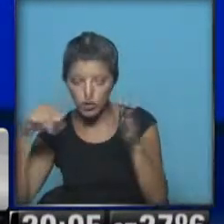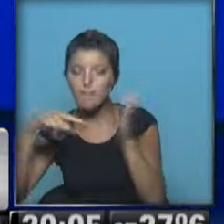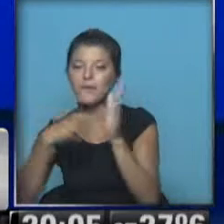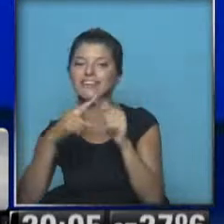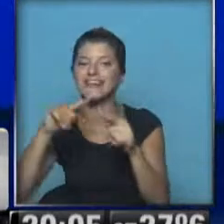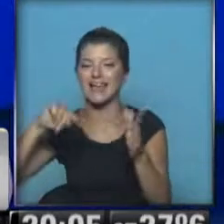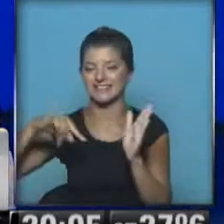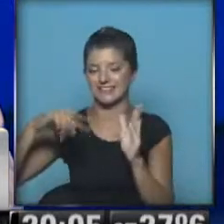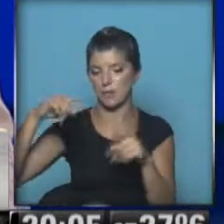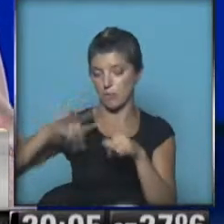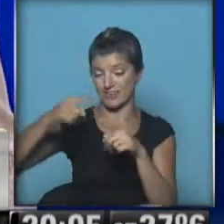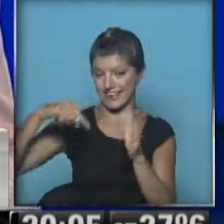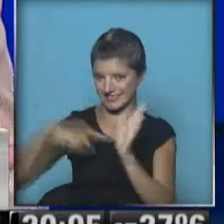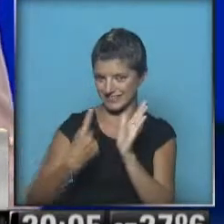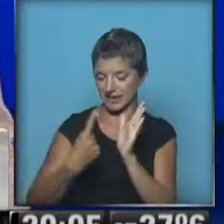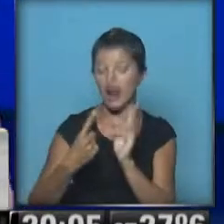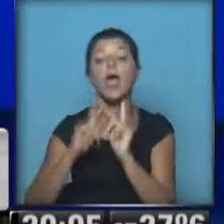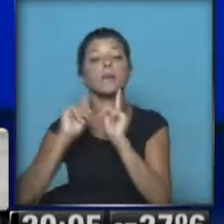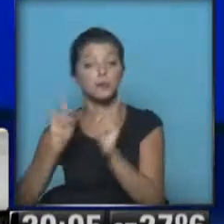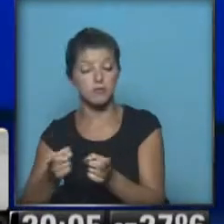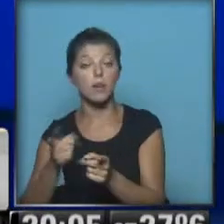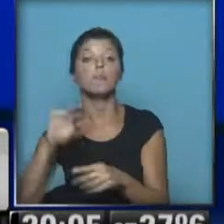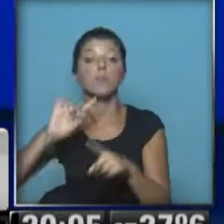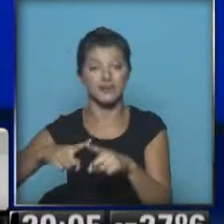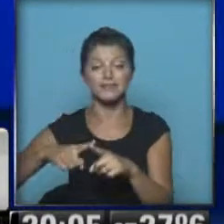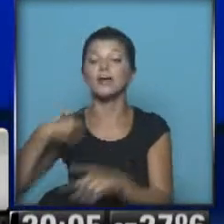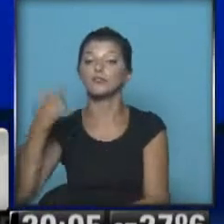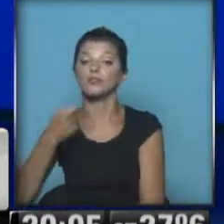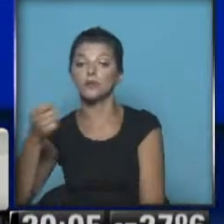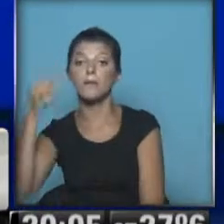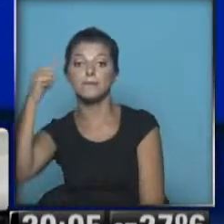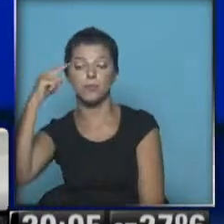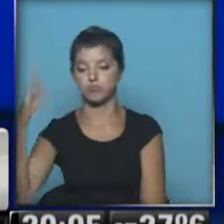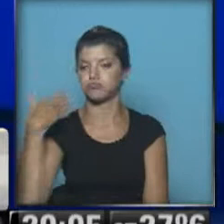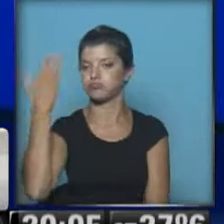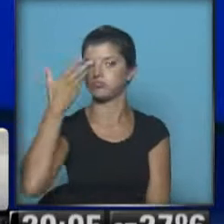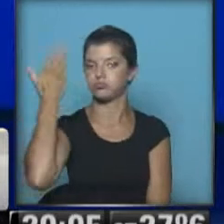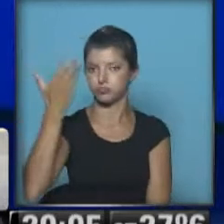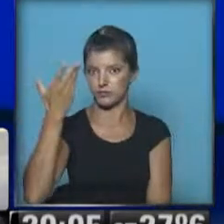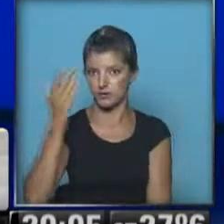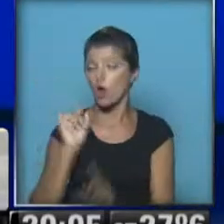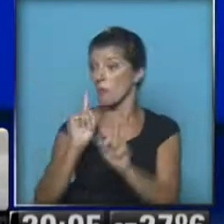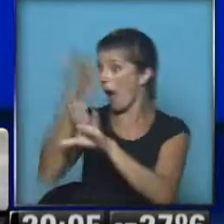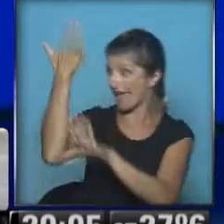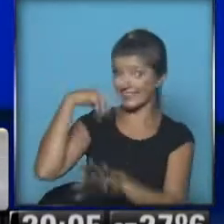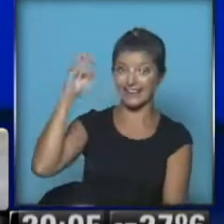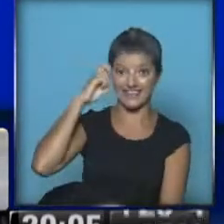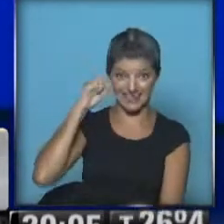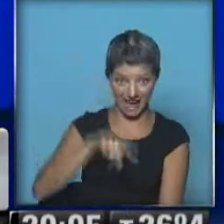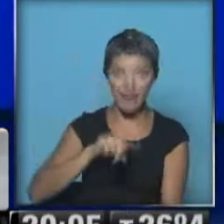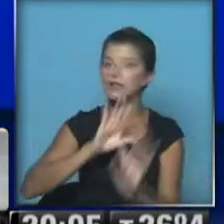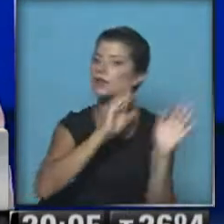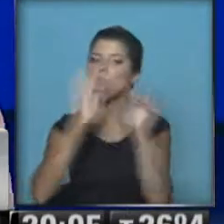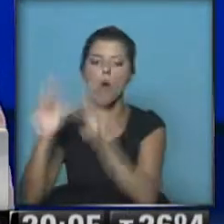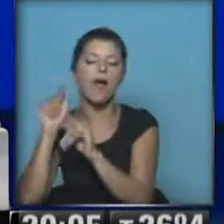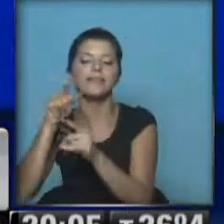intento electoral, pero también político y sociológico, de ser la expresión, como lo ha sido históricamente el radicalismo, la expresión política de